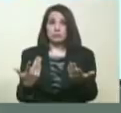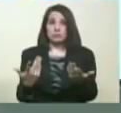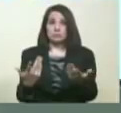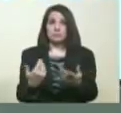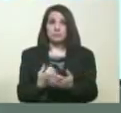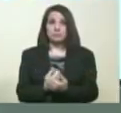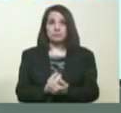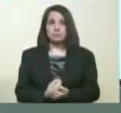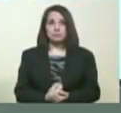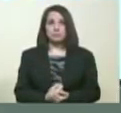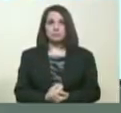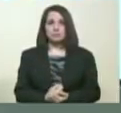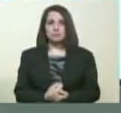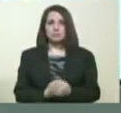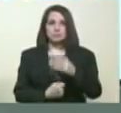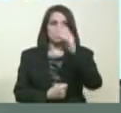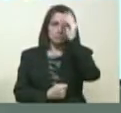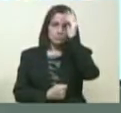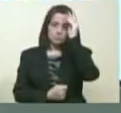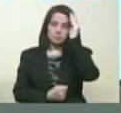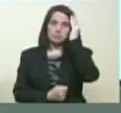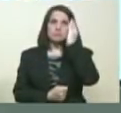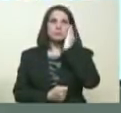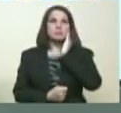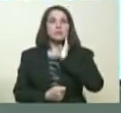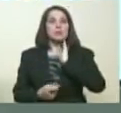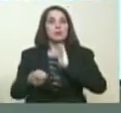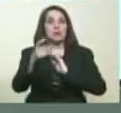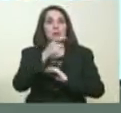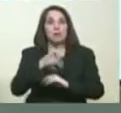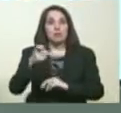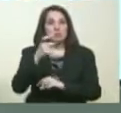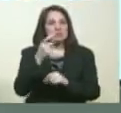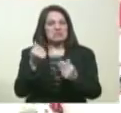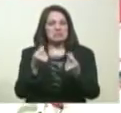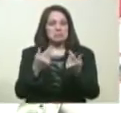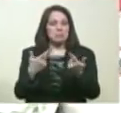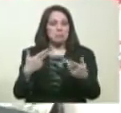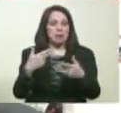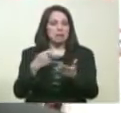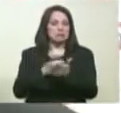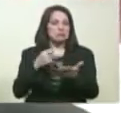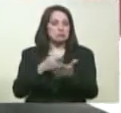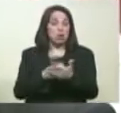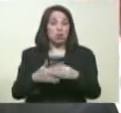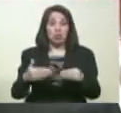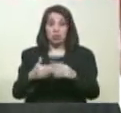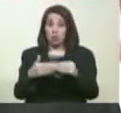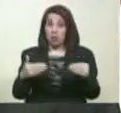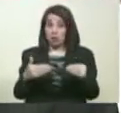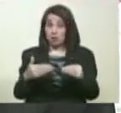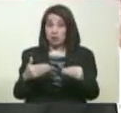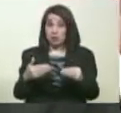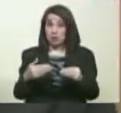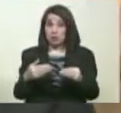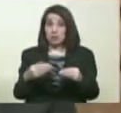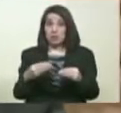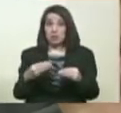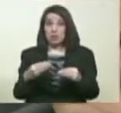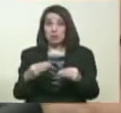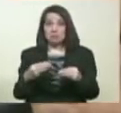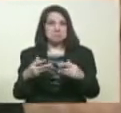todo. Sacar el precio de la divisa convertible principal del mundo, el dólar, a partir